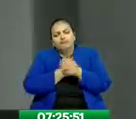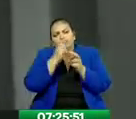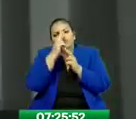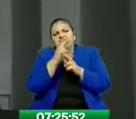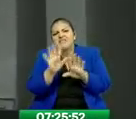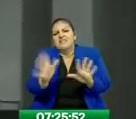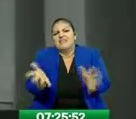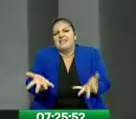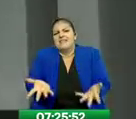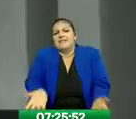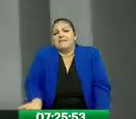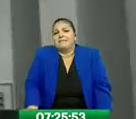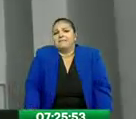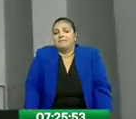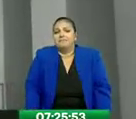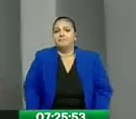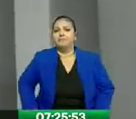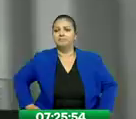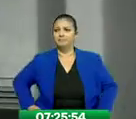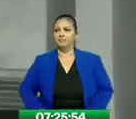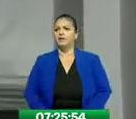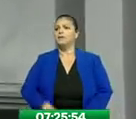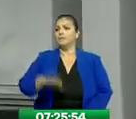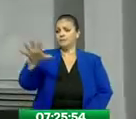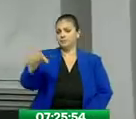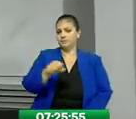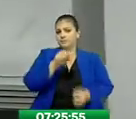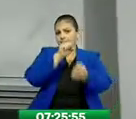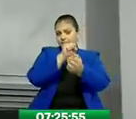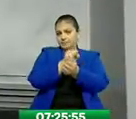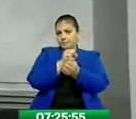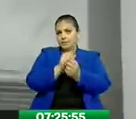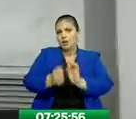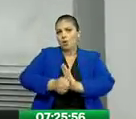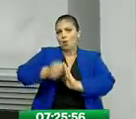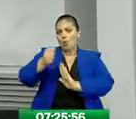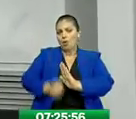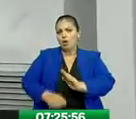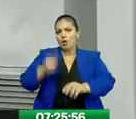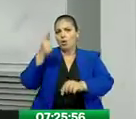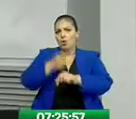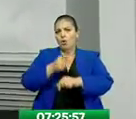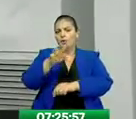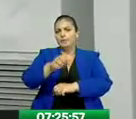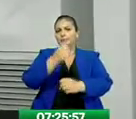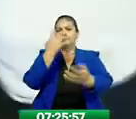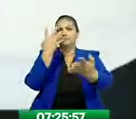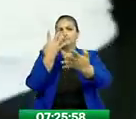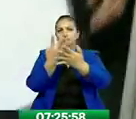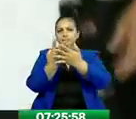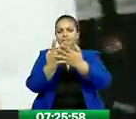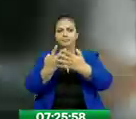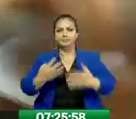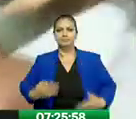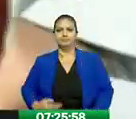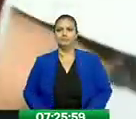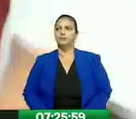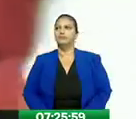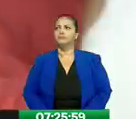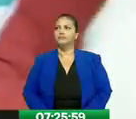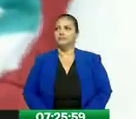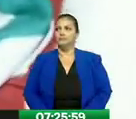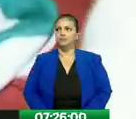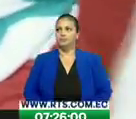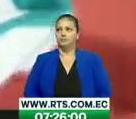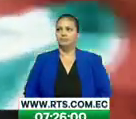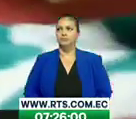audiencia de formulación de cargos, donde el juez de la causa dictó prisión preventiva por el delito de femicidio. El procesado fue sacado en